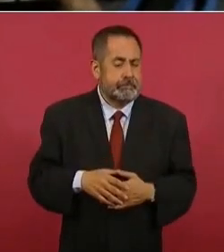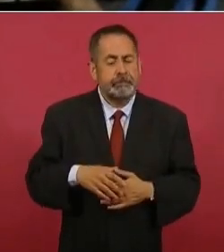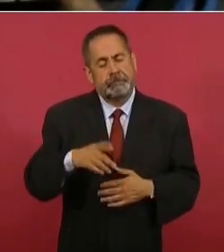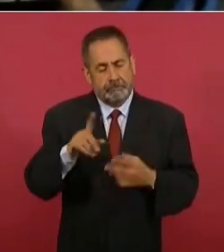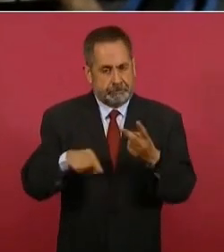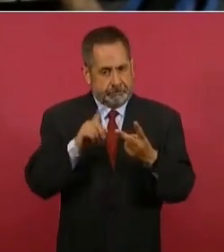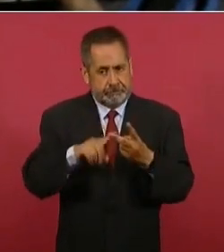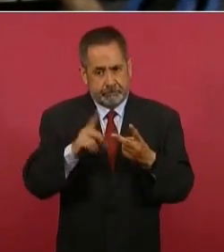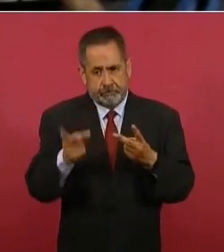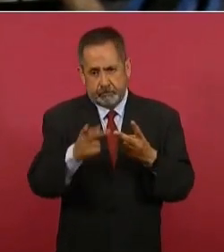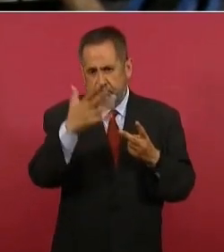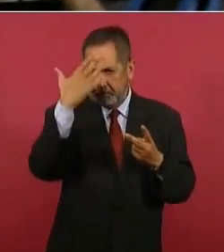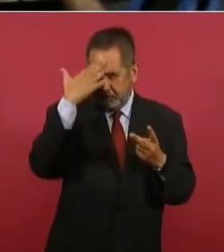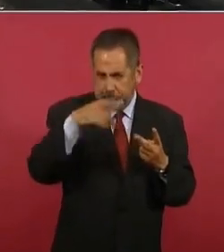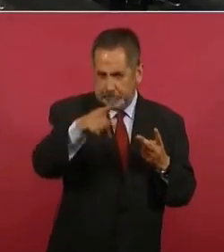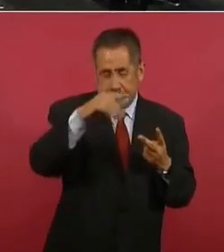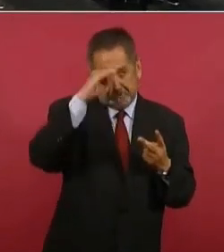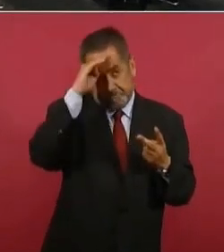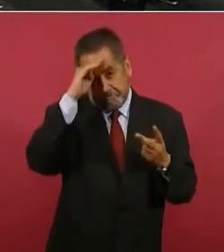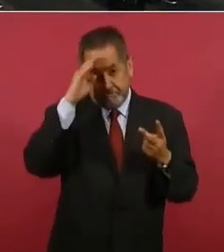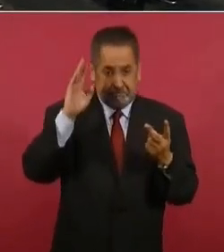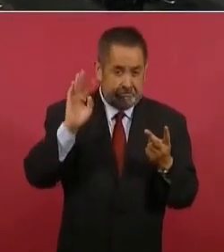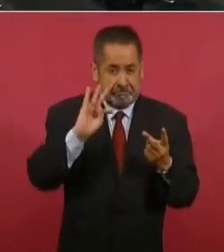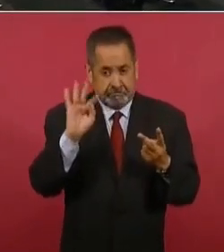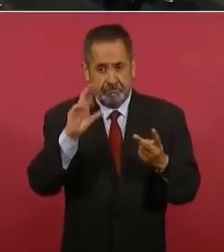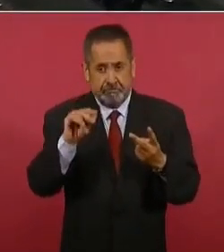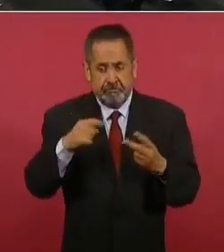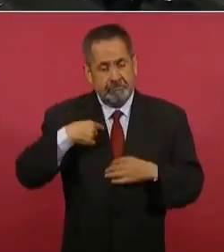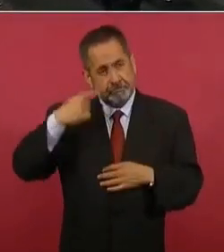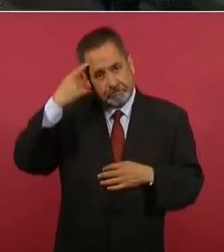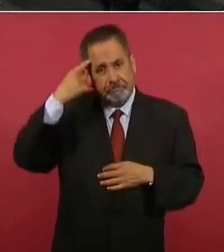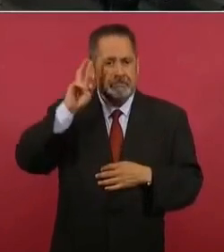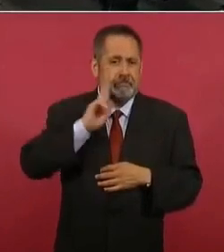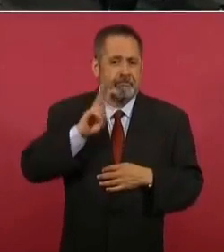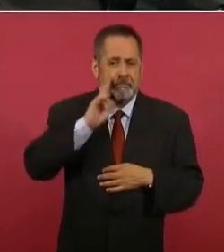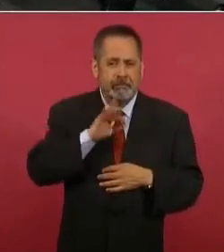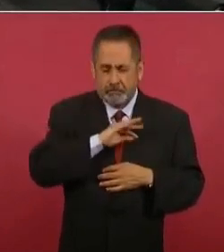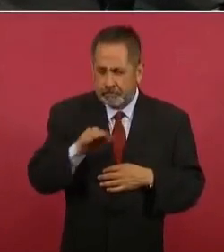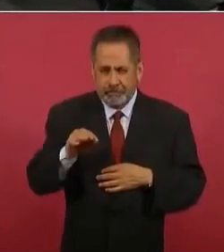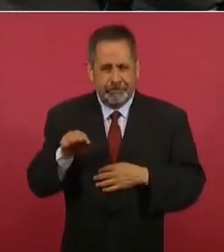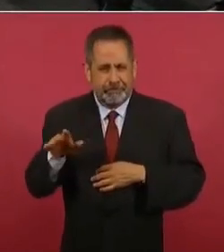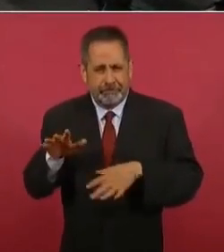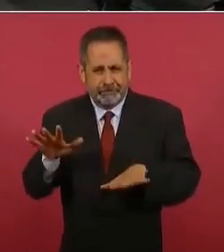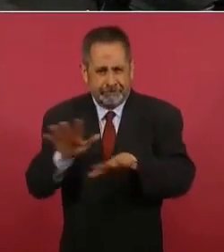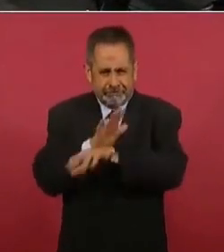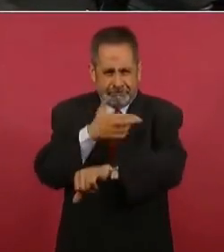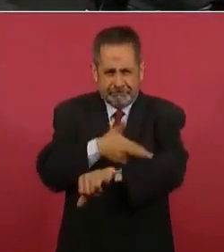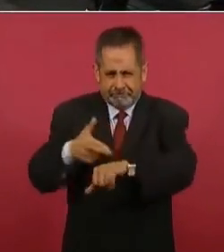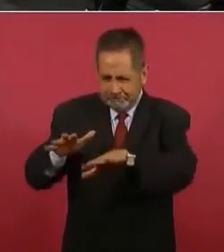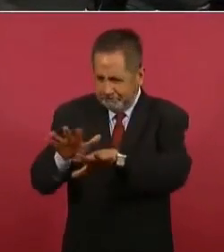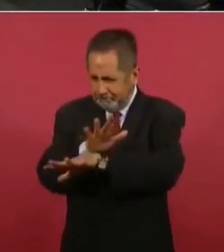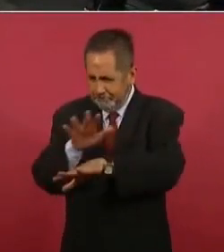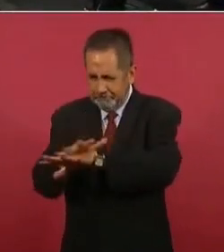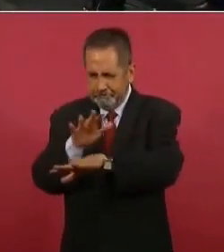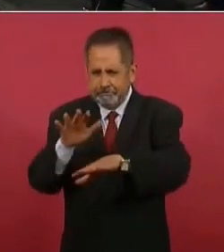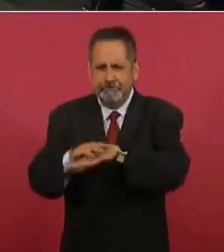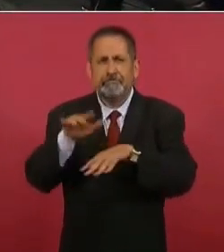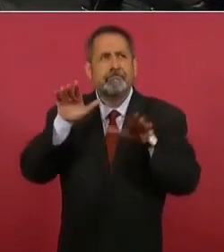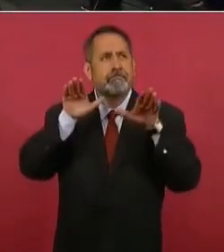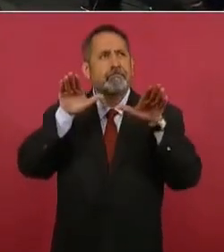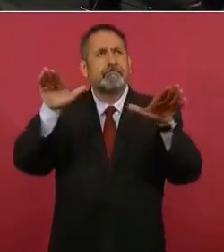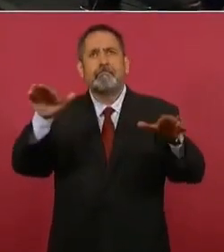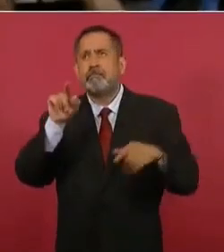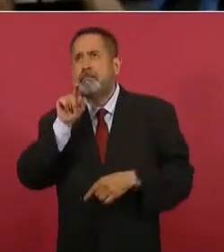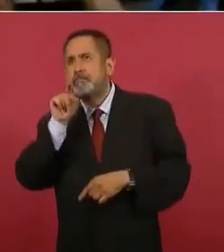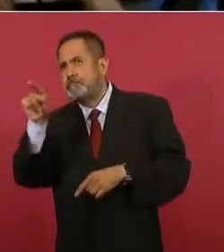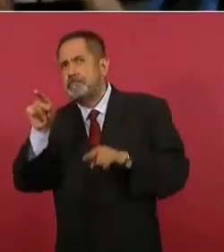ustedes tienen considerado tal vez realizar una revisión de este rediseño del espacio aéreo y, por otro lado,